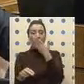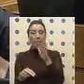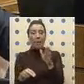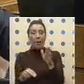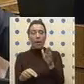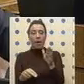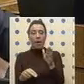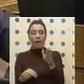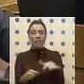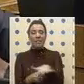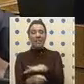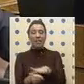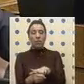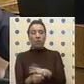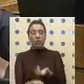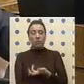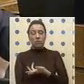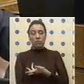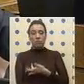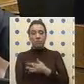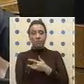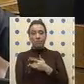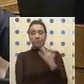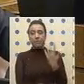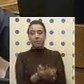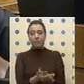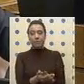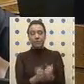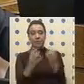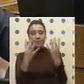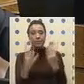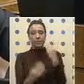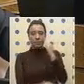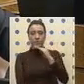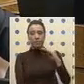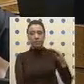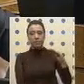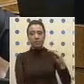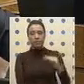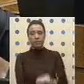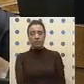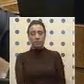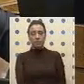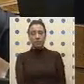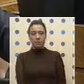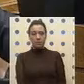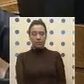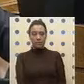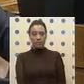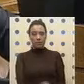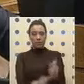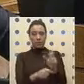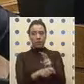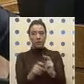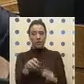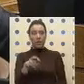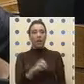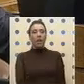mejorar la situación indigna que tenemos en las cárceles de menores o en los centros de reclusión fiscalizados por Sename.